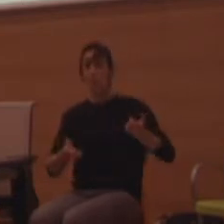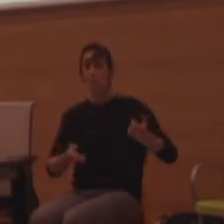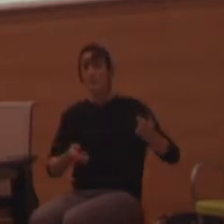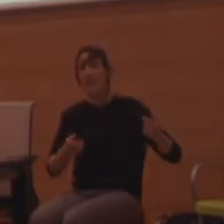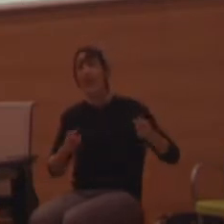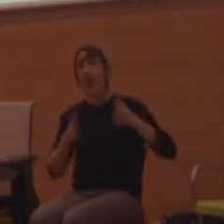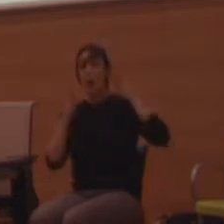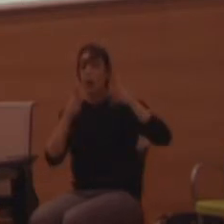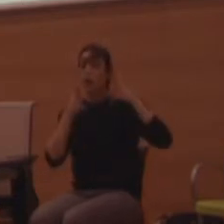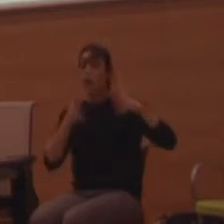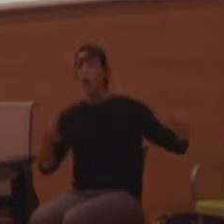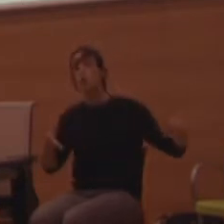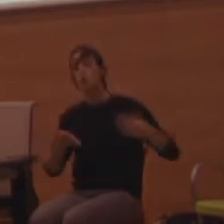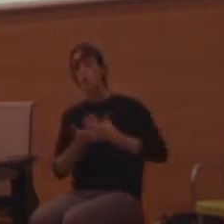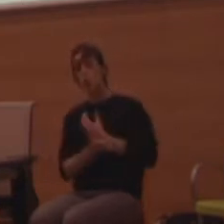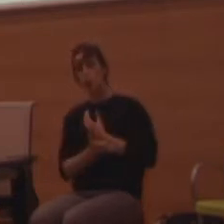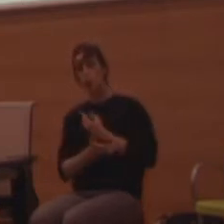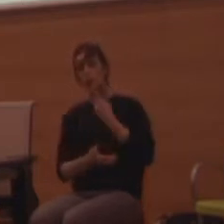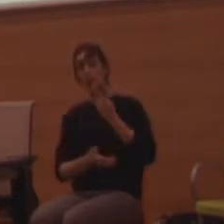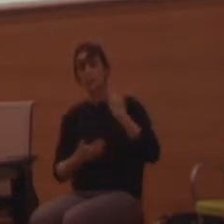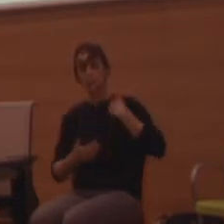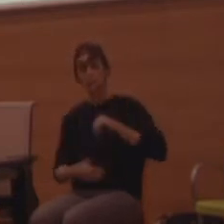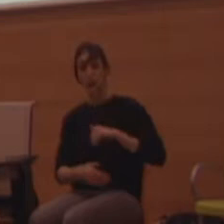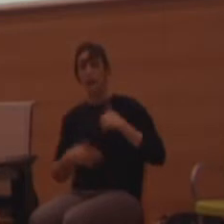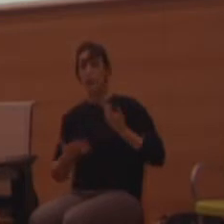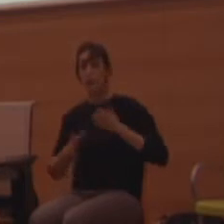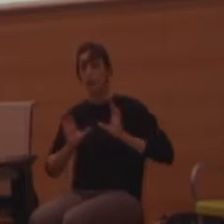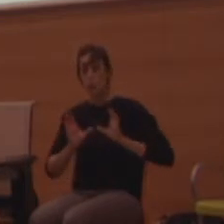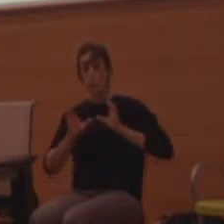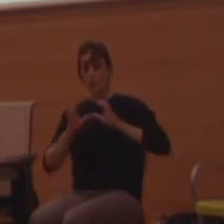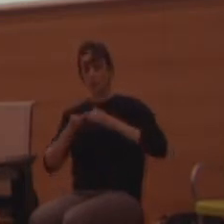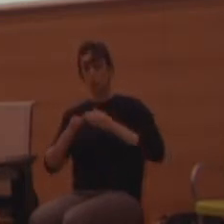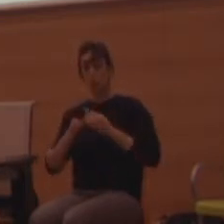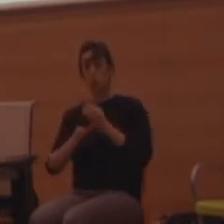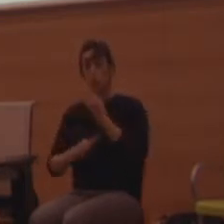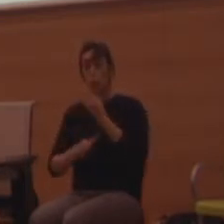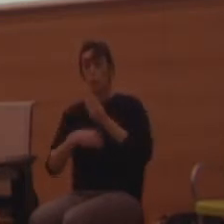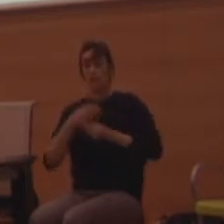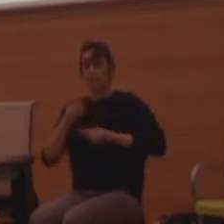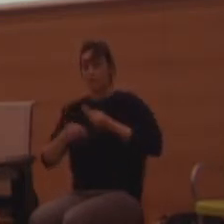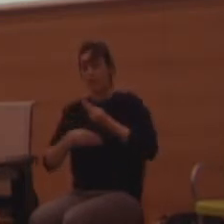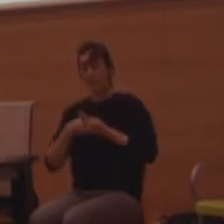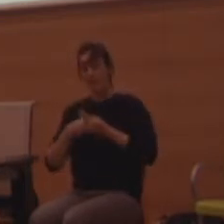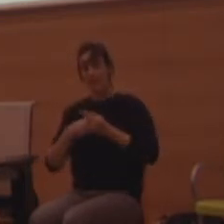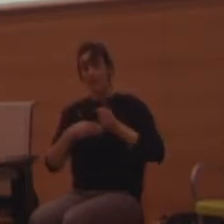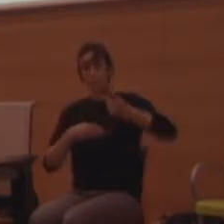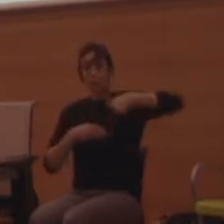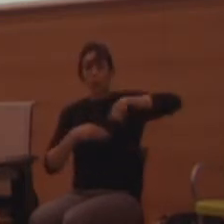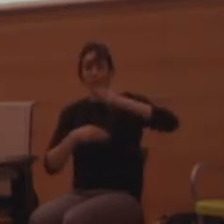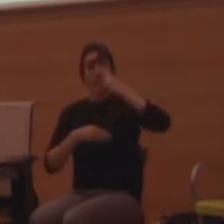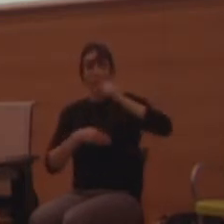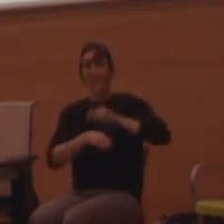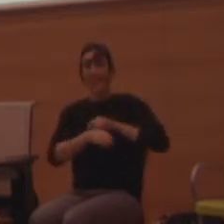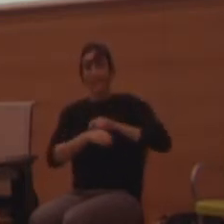estas recomendaciones, uno de los grupos que tenemos y que estamos realizando un subproceso de pie